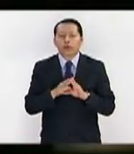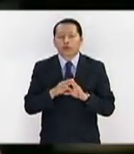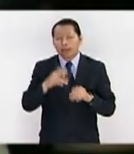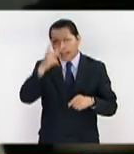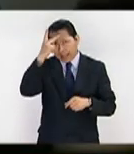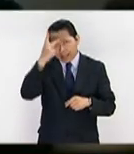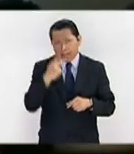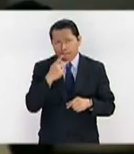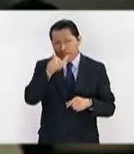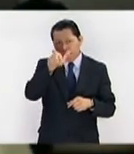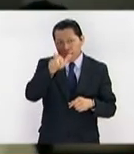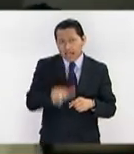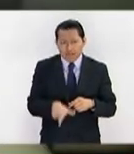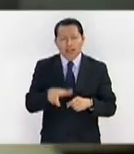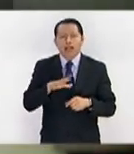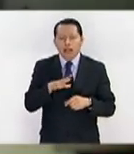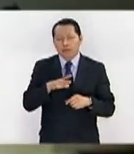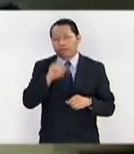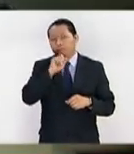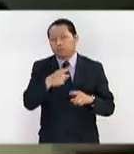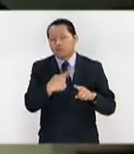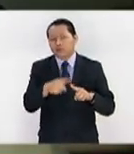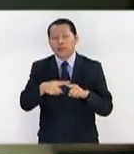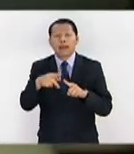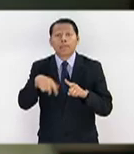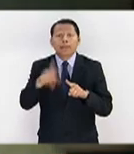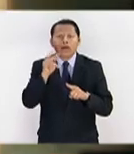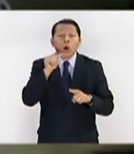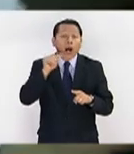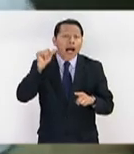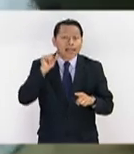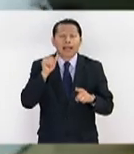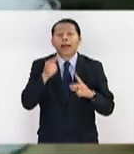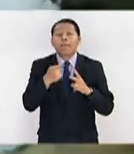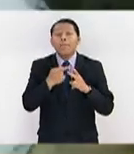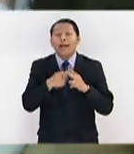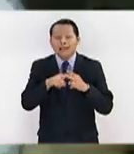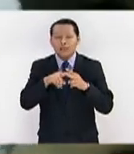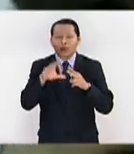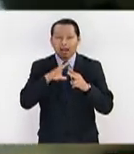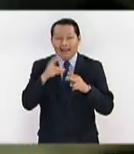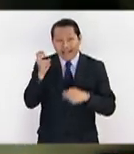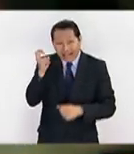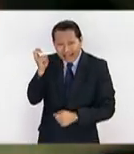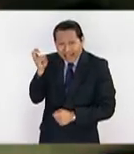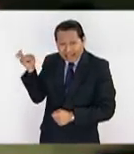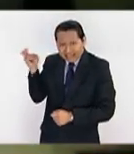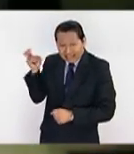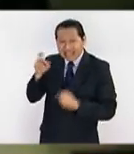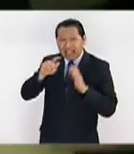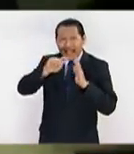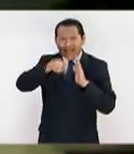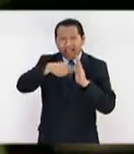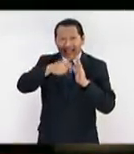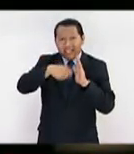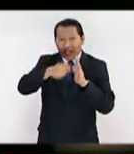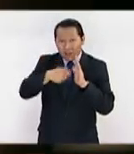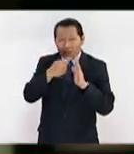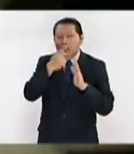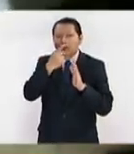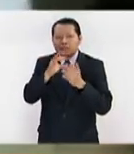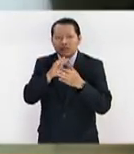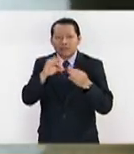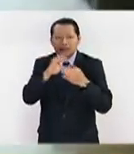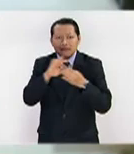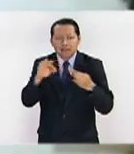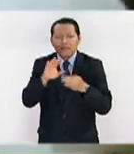perfil criminológico de los reclusos. Sin embargo, ayer comenzó a circular este video en el que un grupo de reos dijeron que los hechos